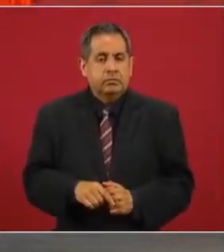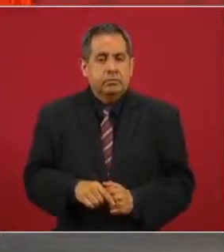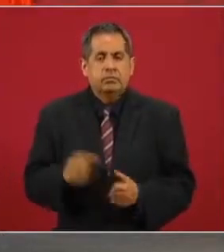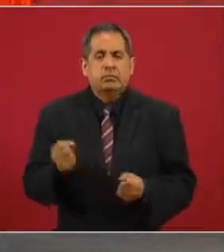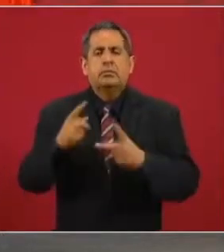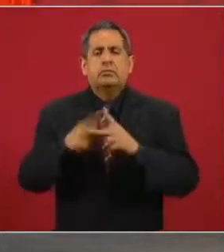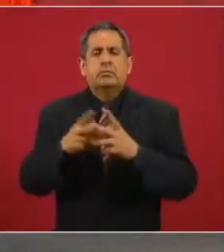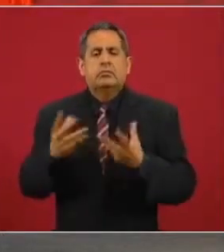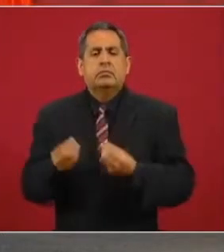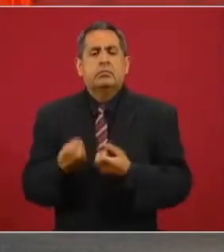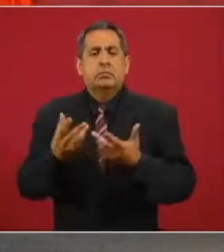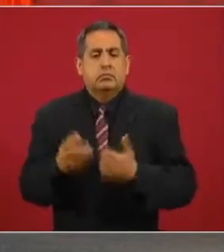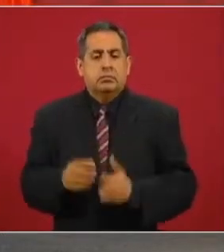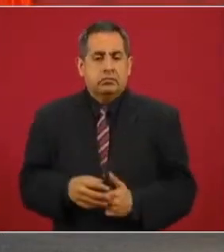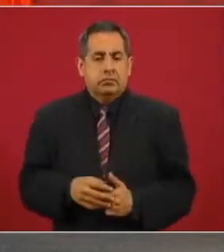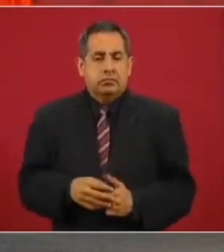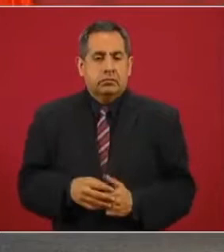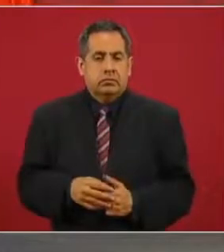¿Cuántos son?